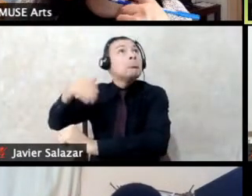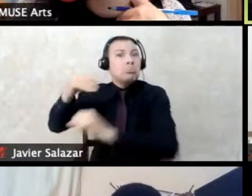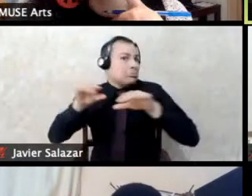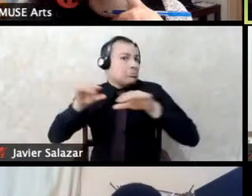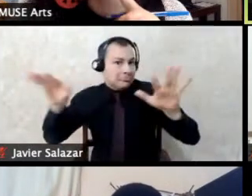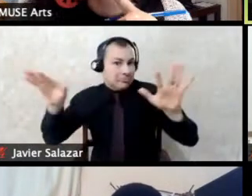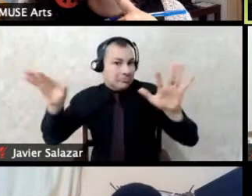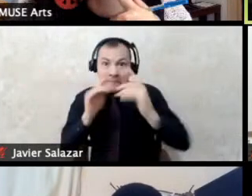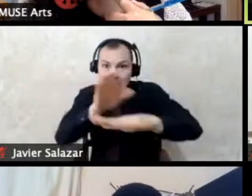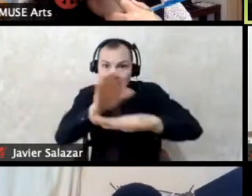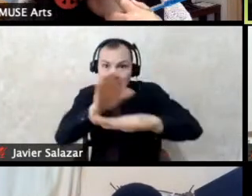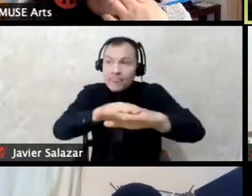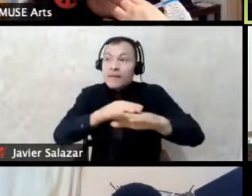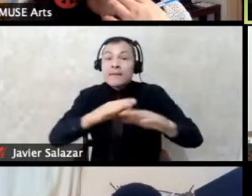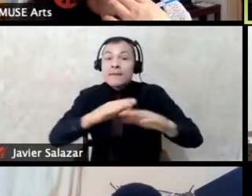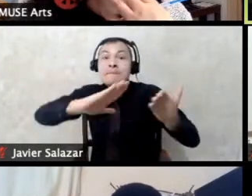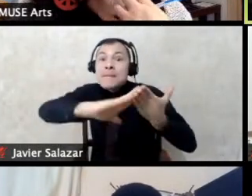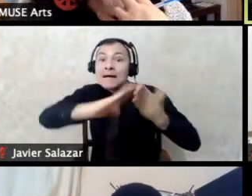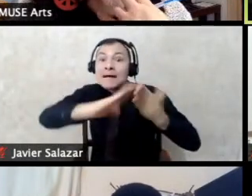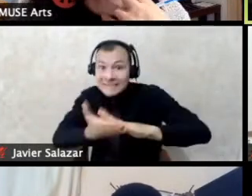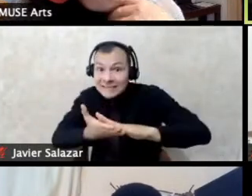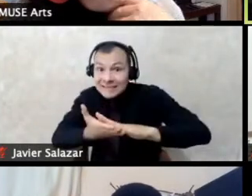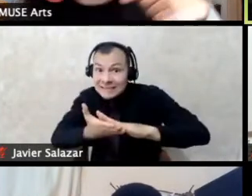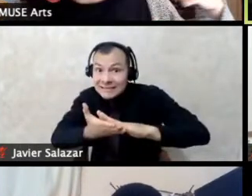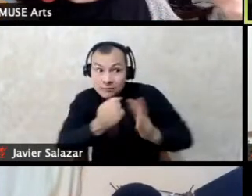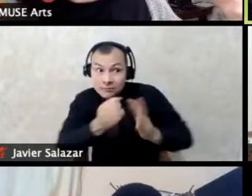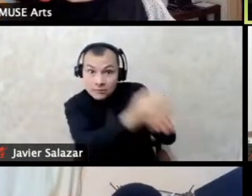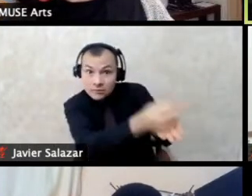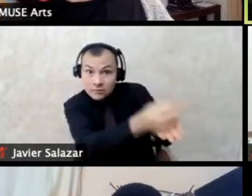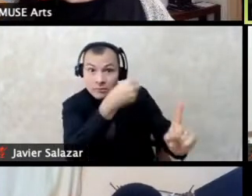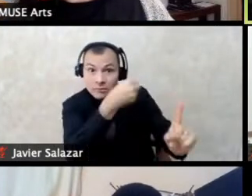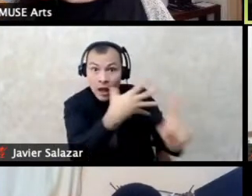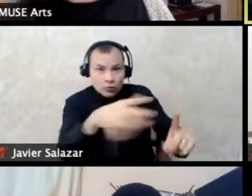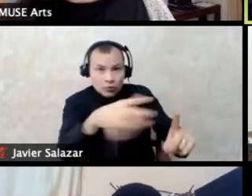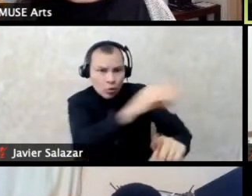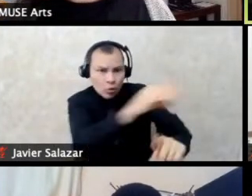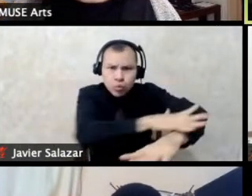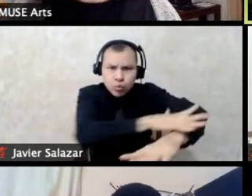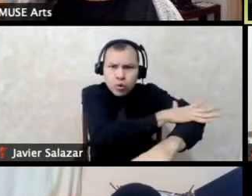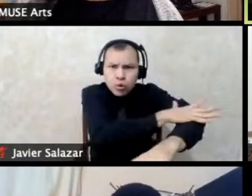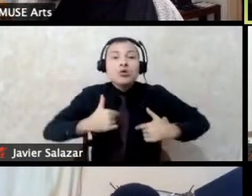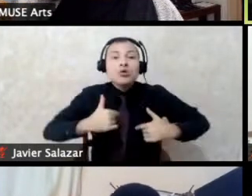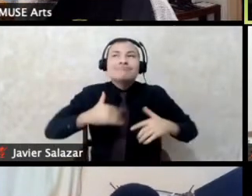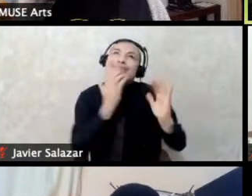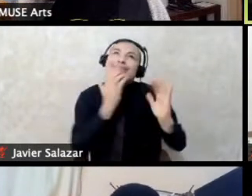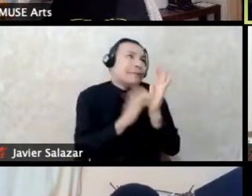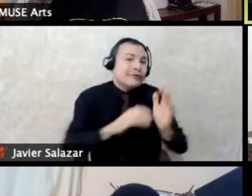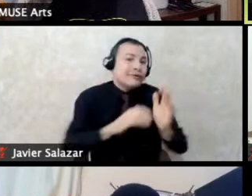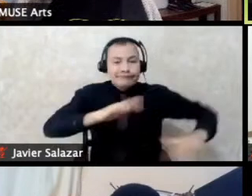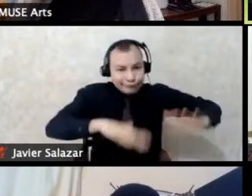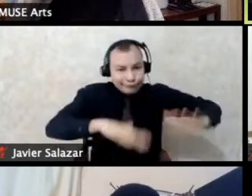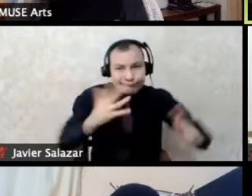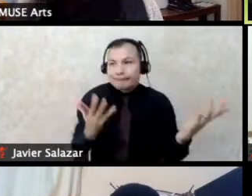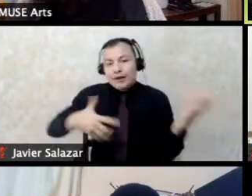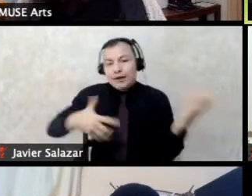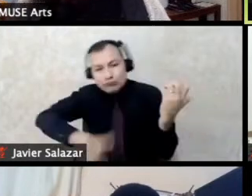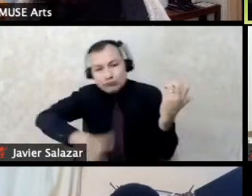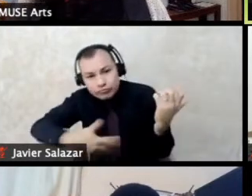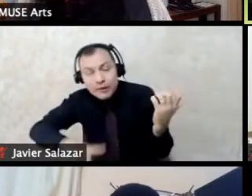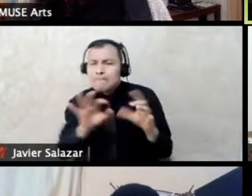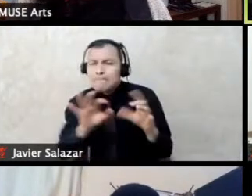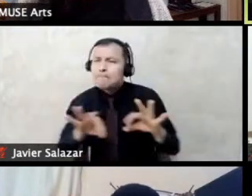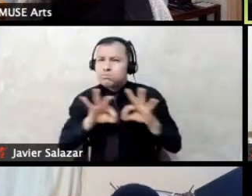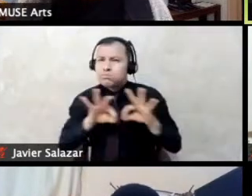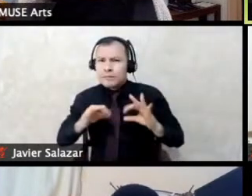tiene que haber mucha articulación con el conjunto, con el grupo donde está trabajando. Uh-huh. Y además de eso, tiene que haber mucho respeto. Es